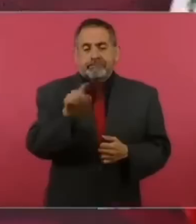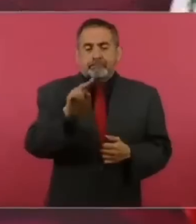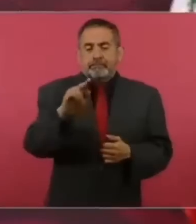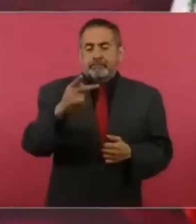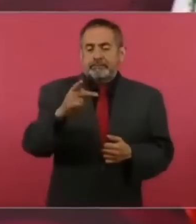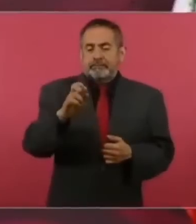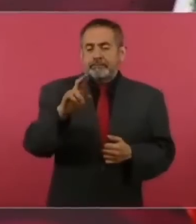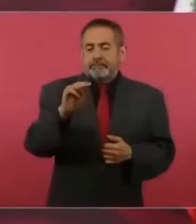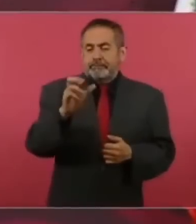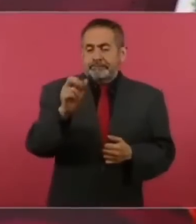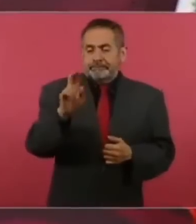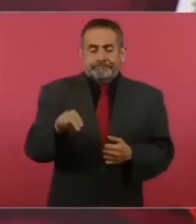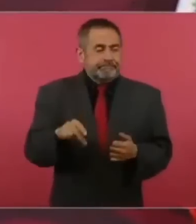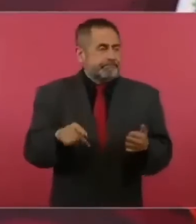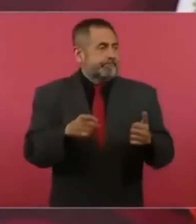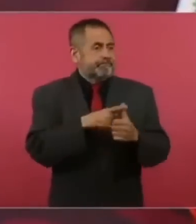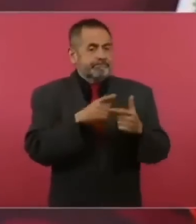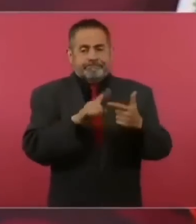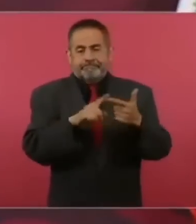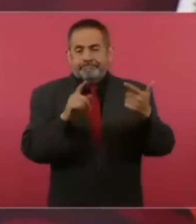Zuckerman,